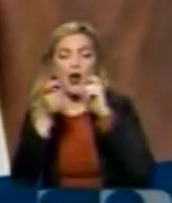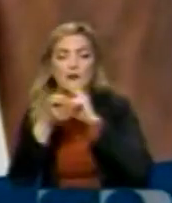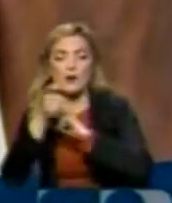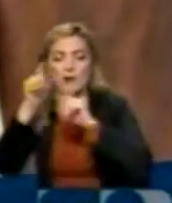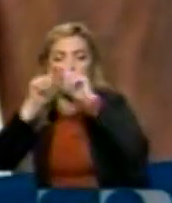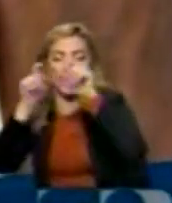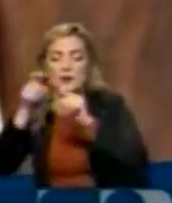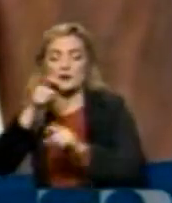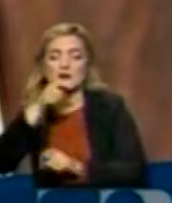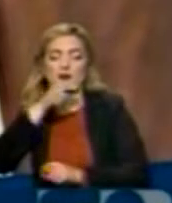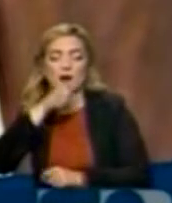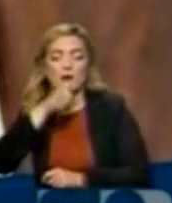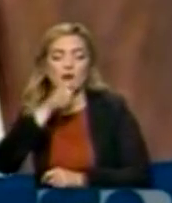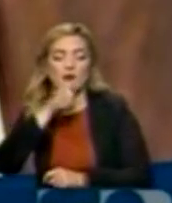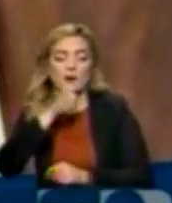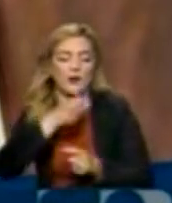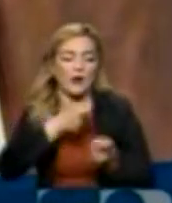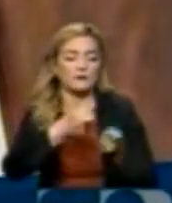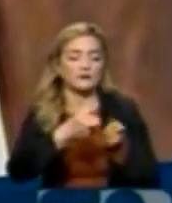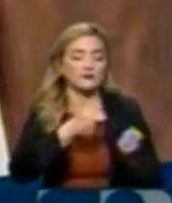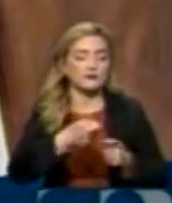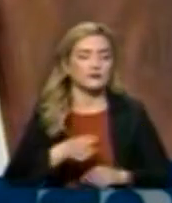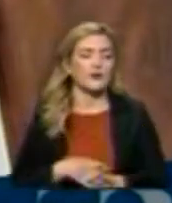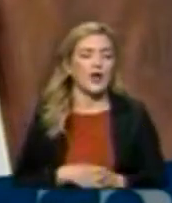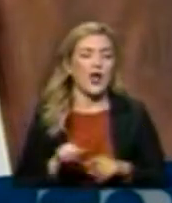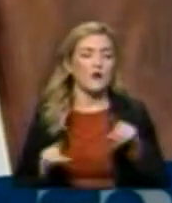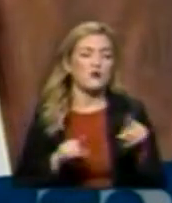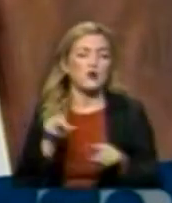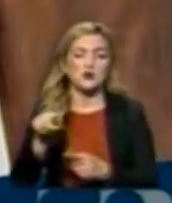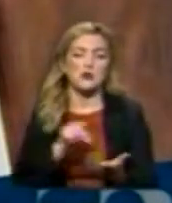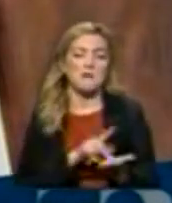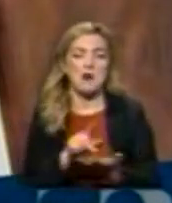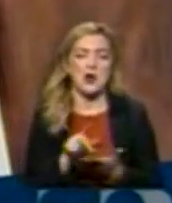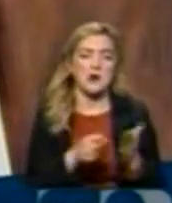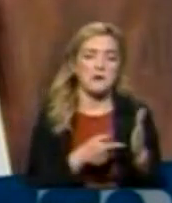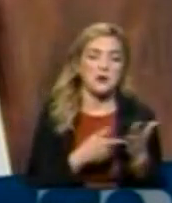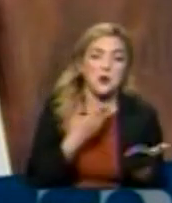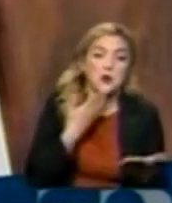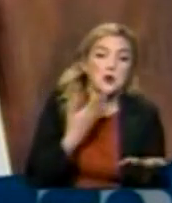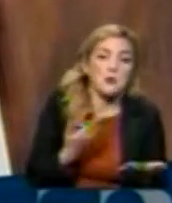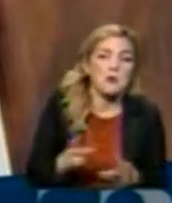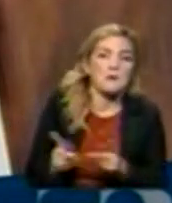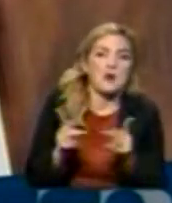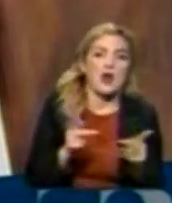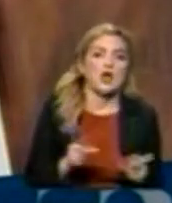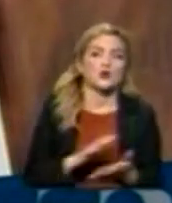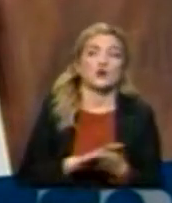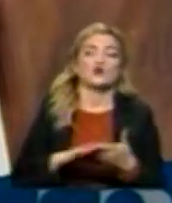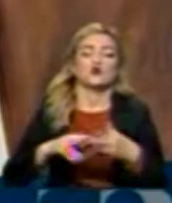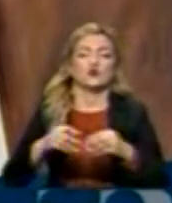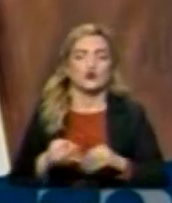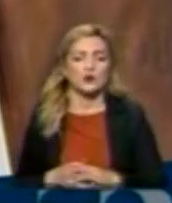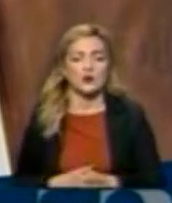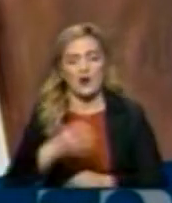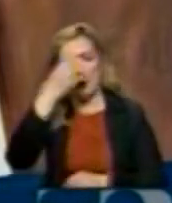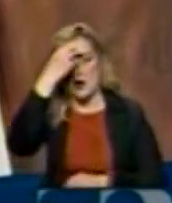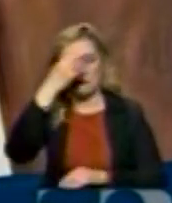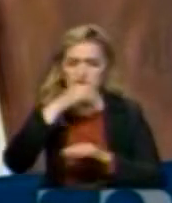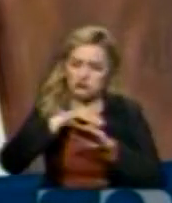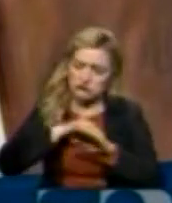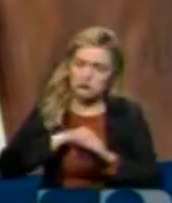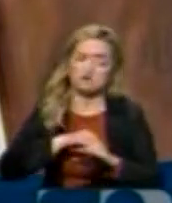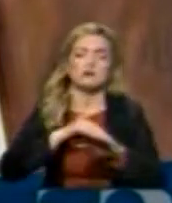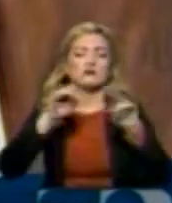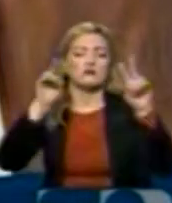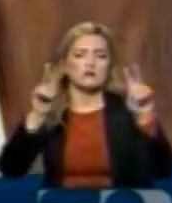evasión y elusión de impuestos, además de garantizar inversión en educación y garantizar el cumplimiento de asignaciones para